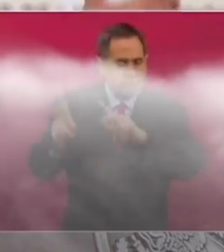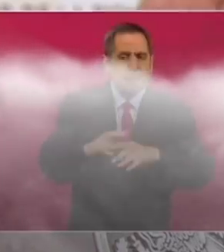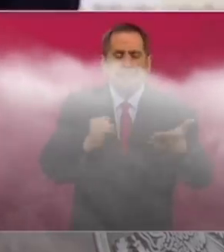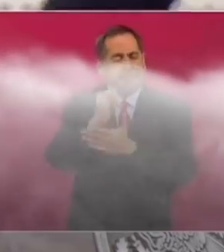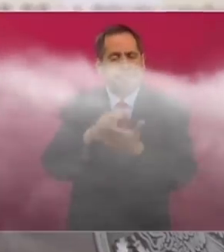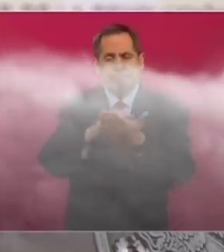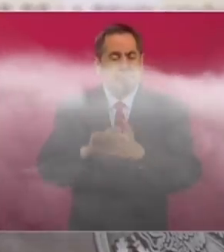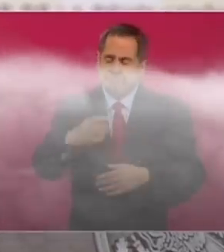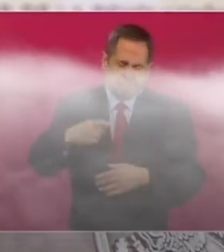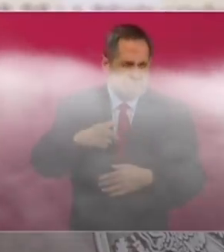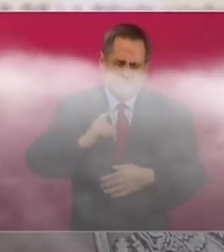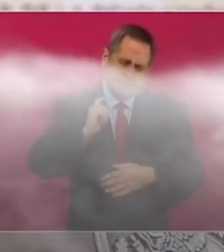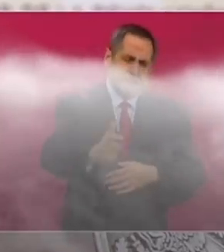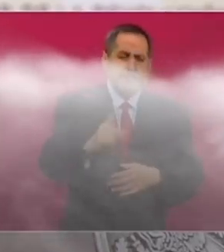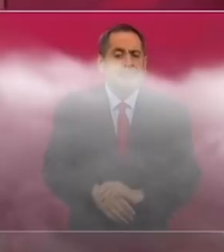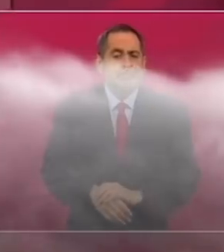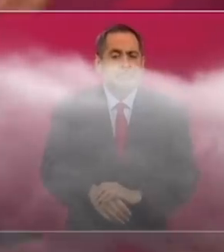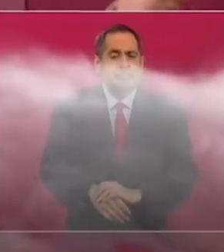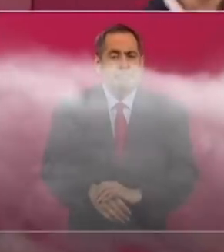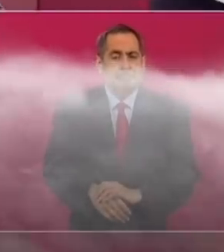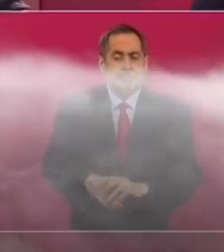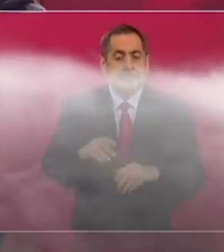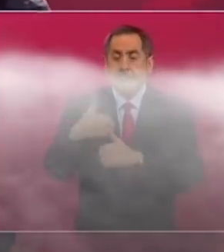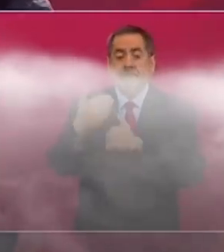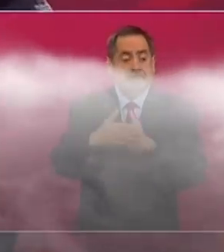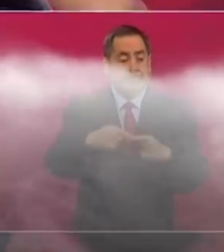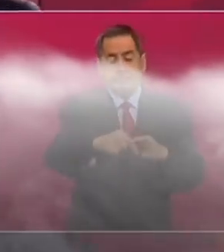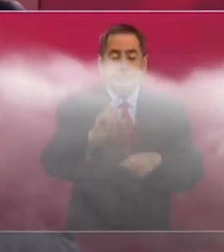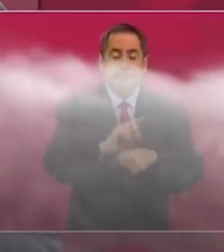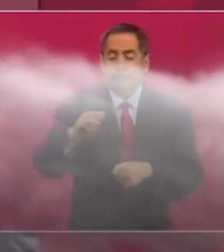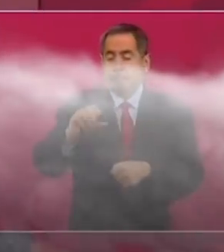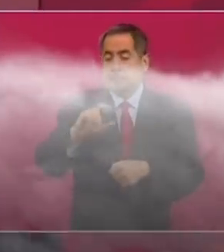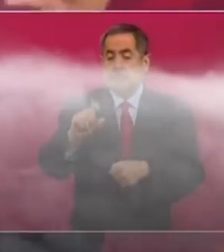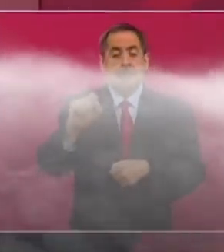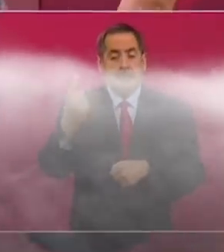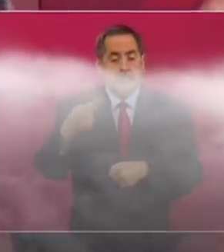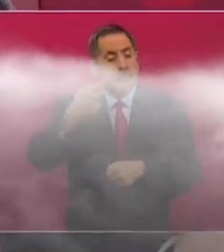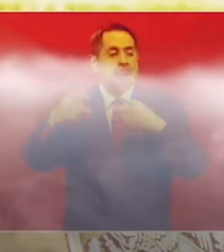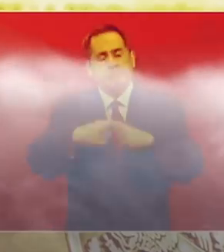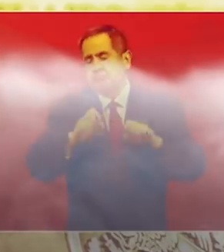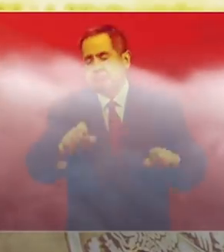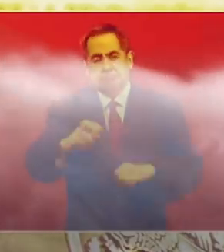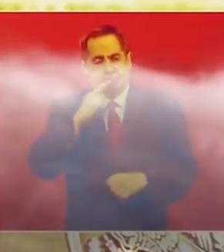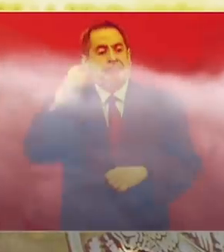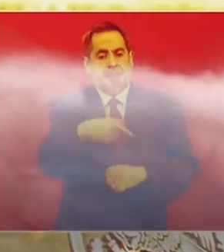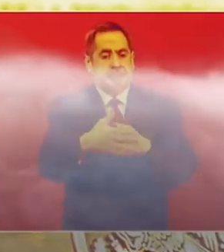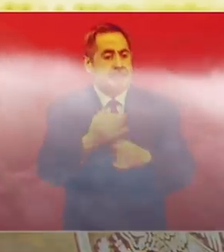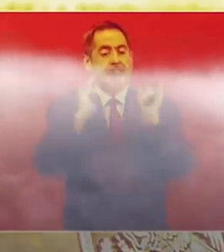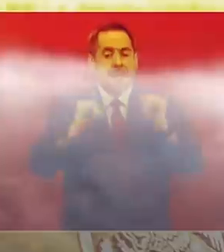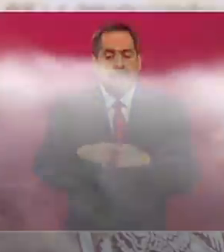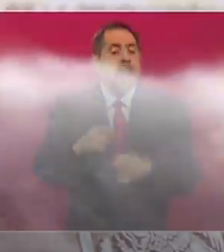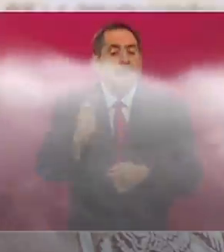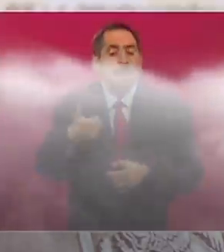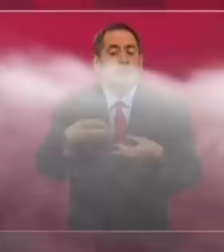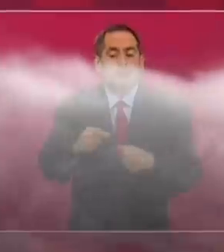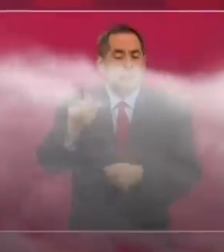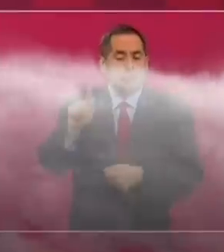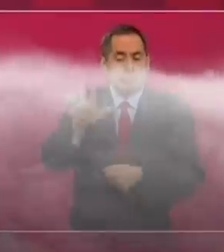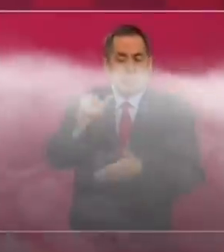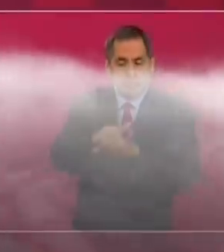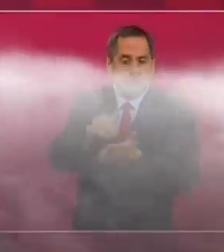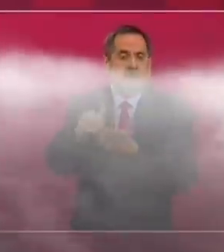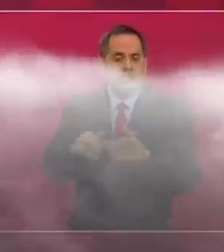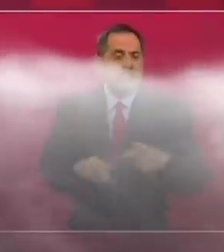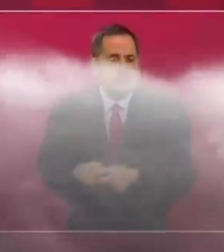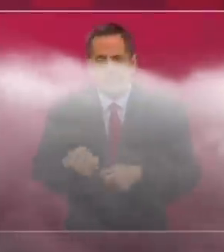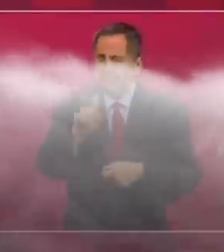Y pagamos, en efecto, 100 mil millones. Ya vamos a inaugurar el 21 de marzo, uno de los mejores aeropuertos del mundo, en 75 mil millones. Entonces, 100